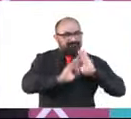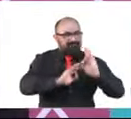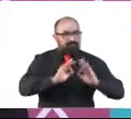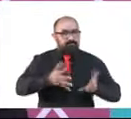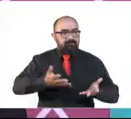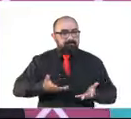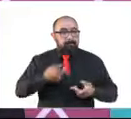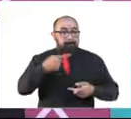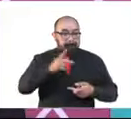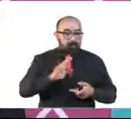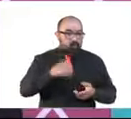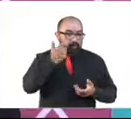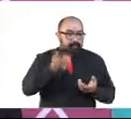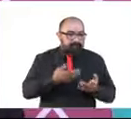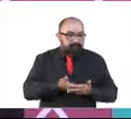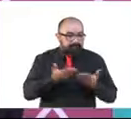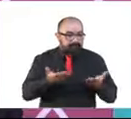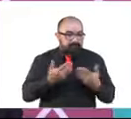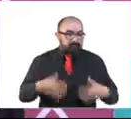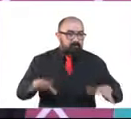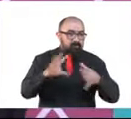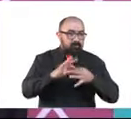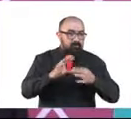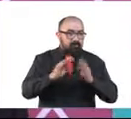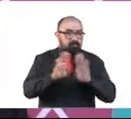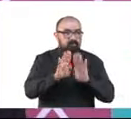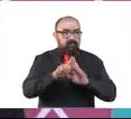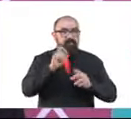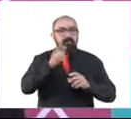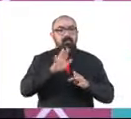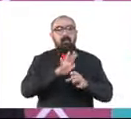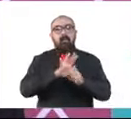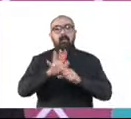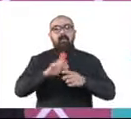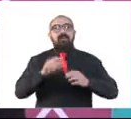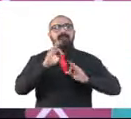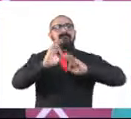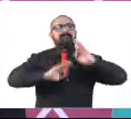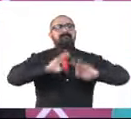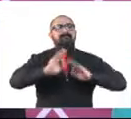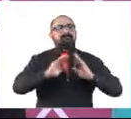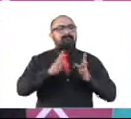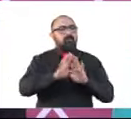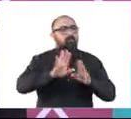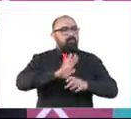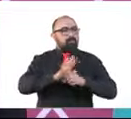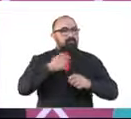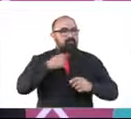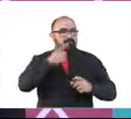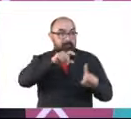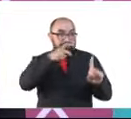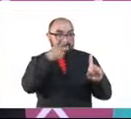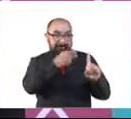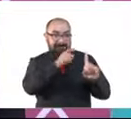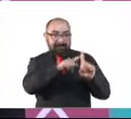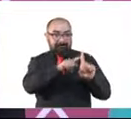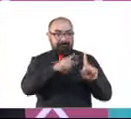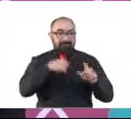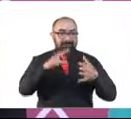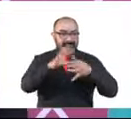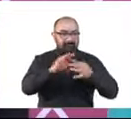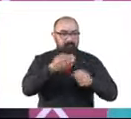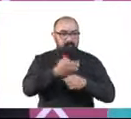quiero sostener la tesis de que parte de la solución es la propia agricultura. Y en ese sentido quiero hacer la mención de